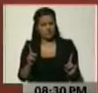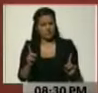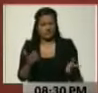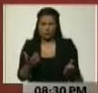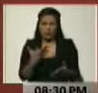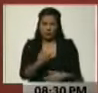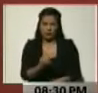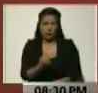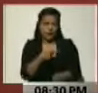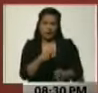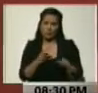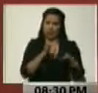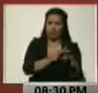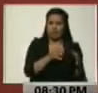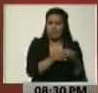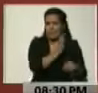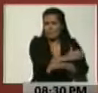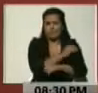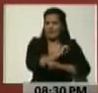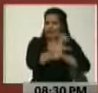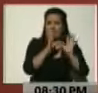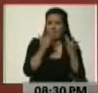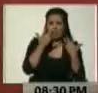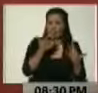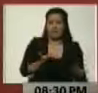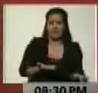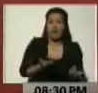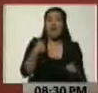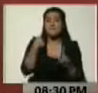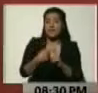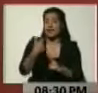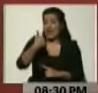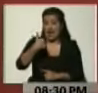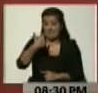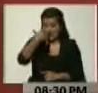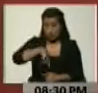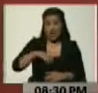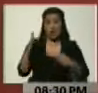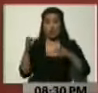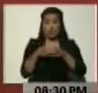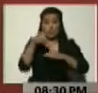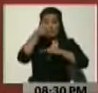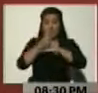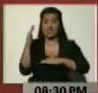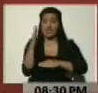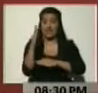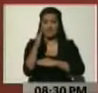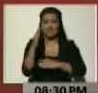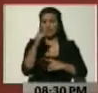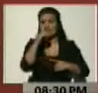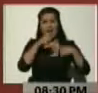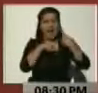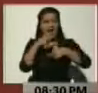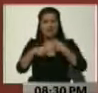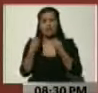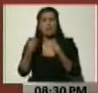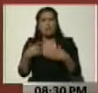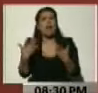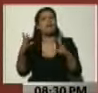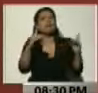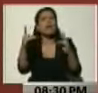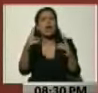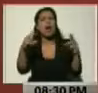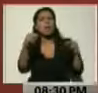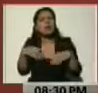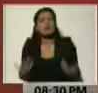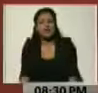días. Lo principal es que el pueblo que no tenía voz, durante años y años y años y años,